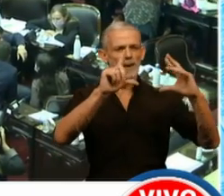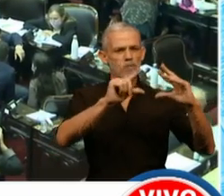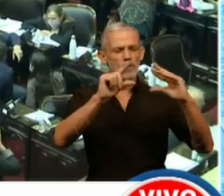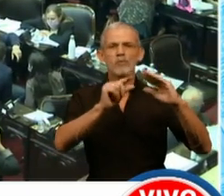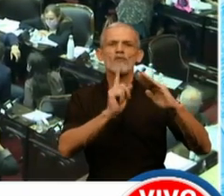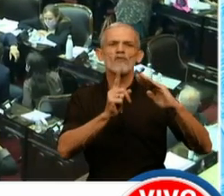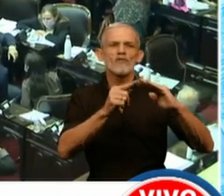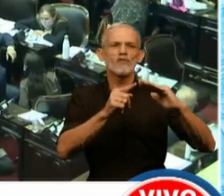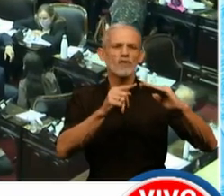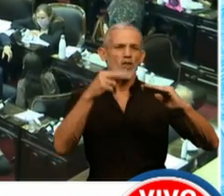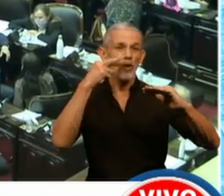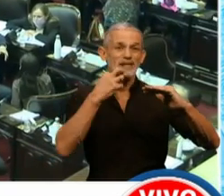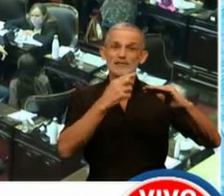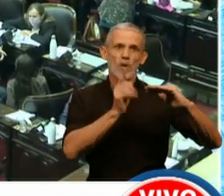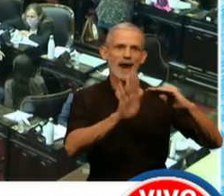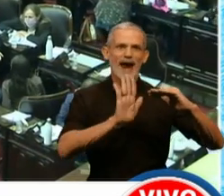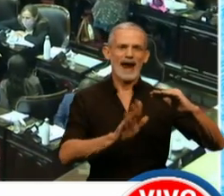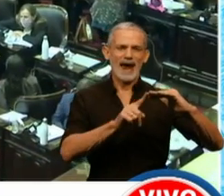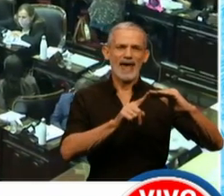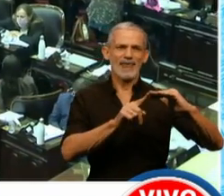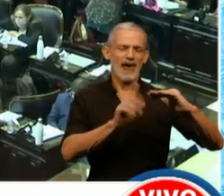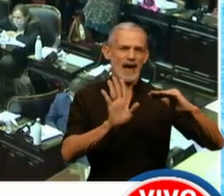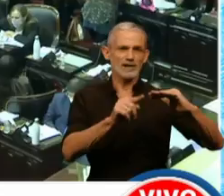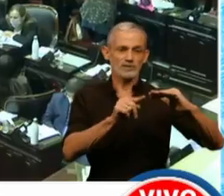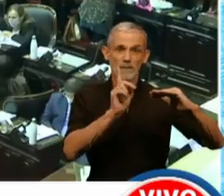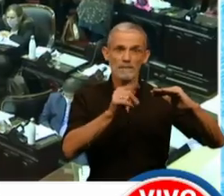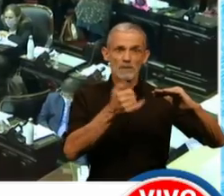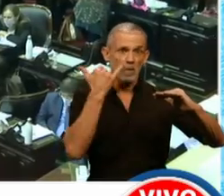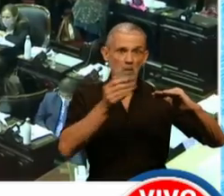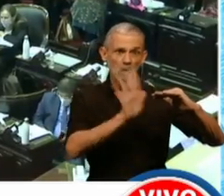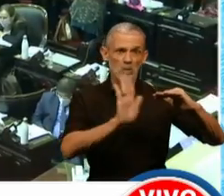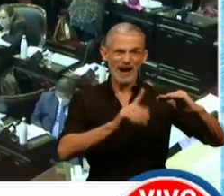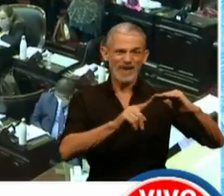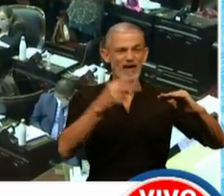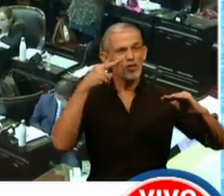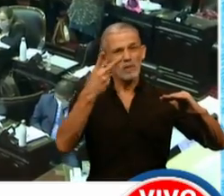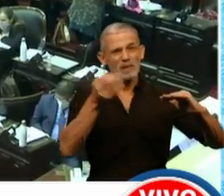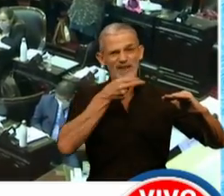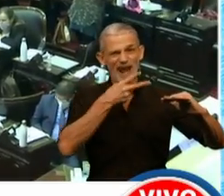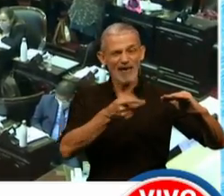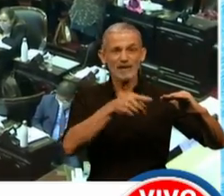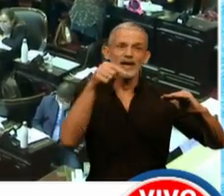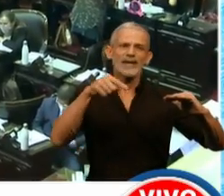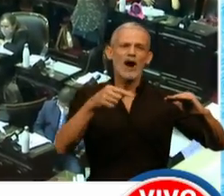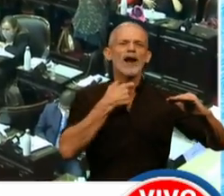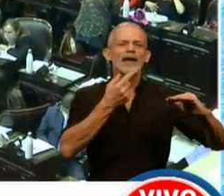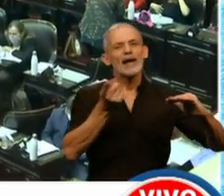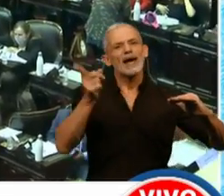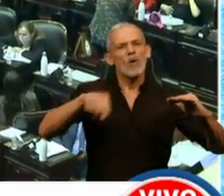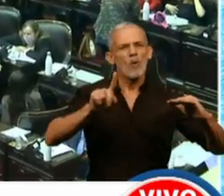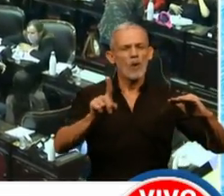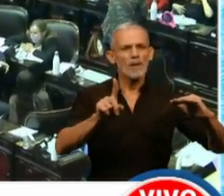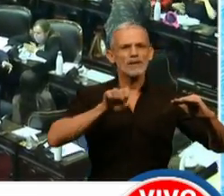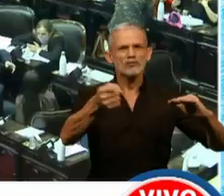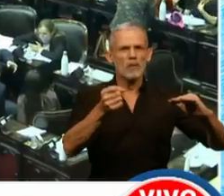congelada en el 2019 ya no se utilizó en el 2020 y se pretende que vuelva a